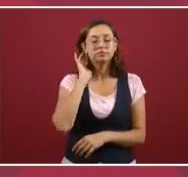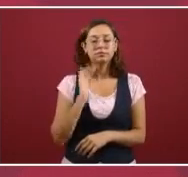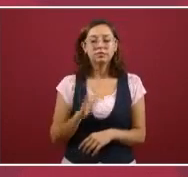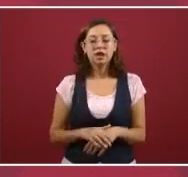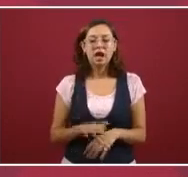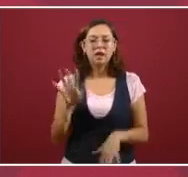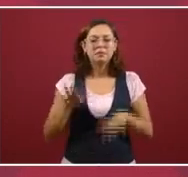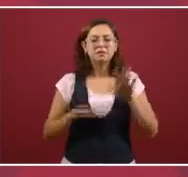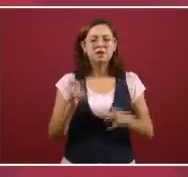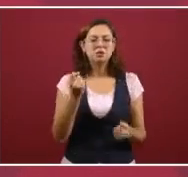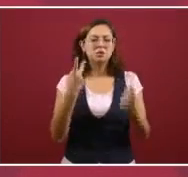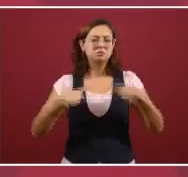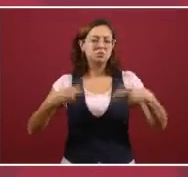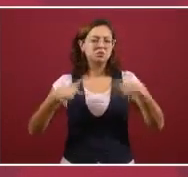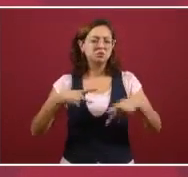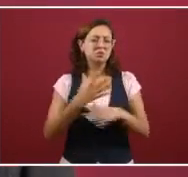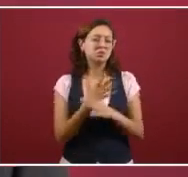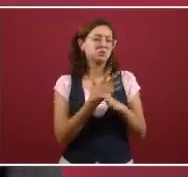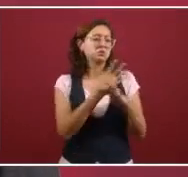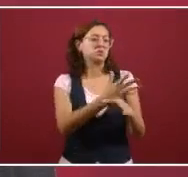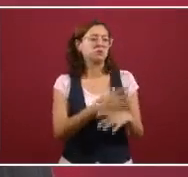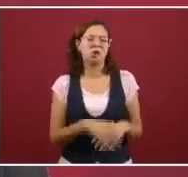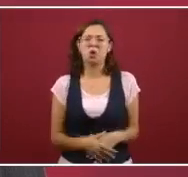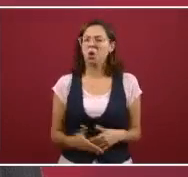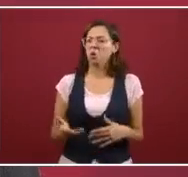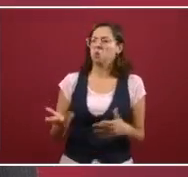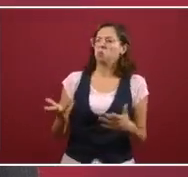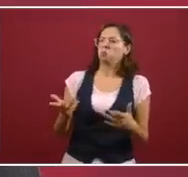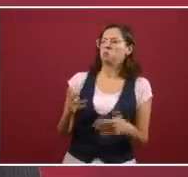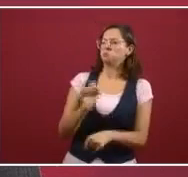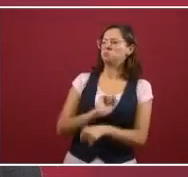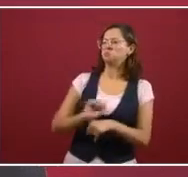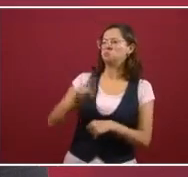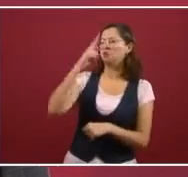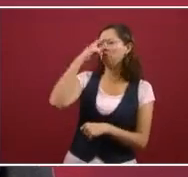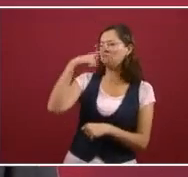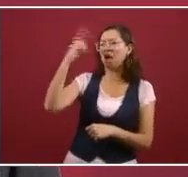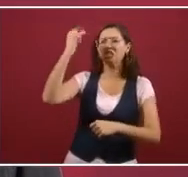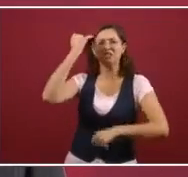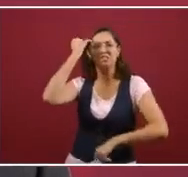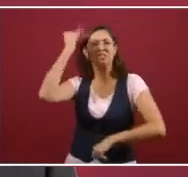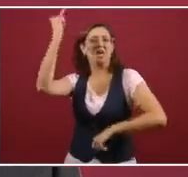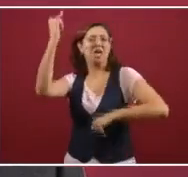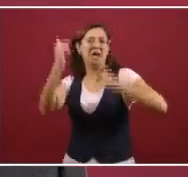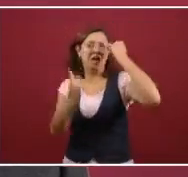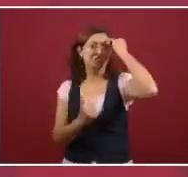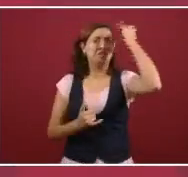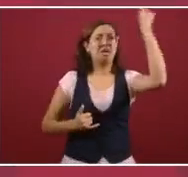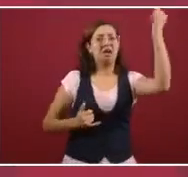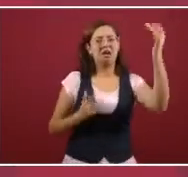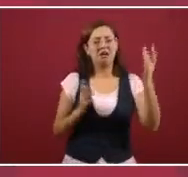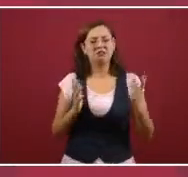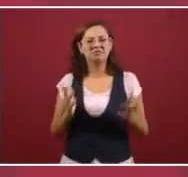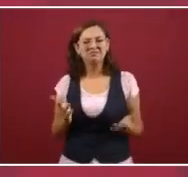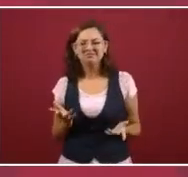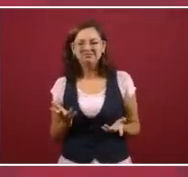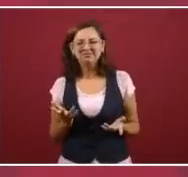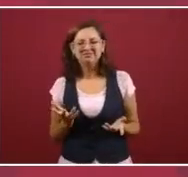simplona que nada más se les ocurre